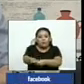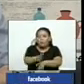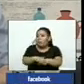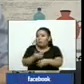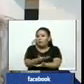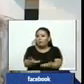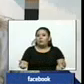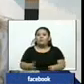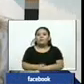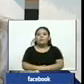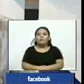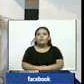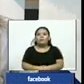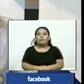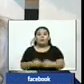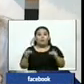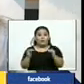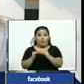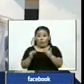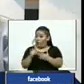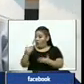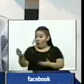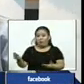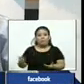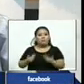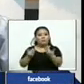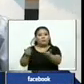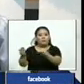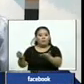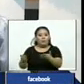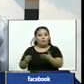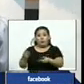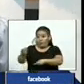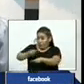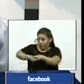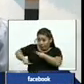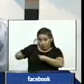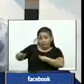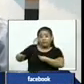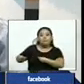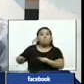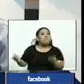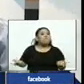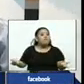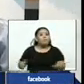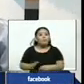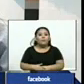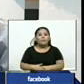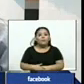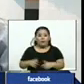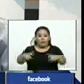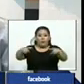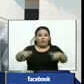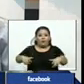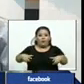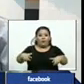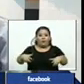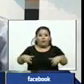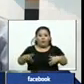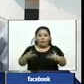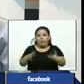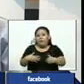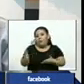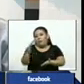entre otros. También todos esos productos se estarán entregando, los que van a ser canjeados, se estarán entregando en guacales hechos con